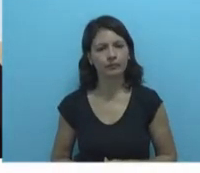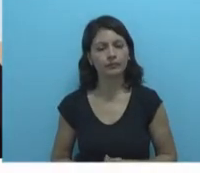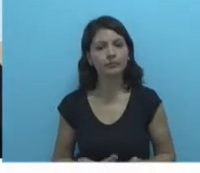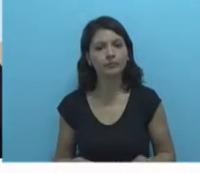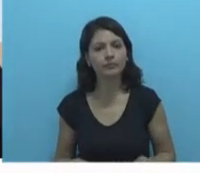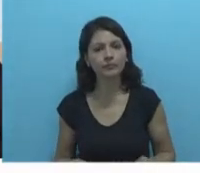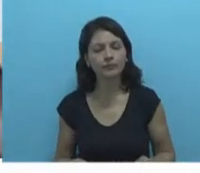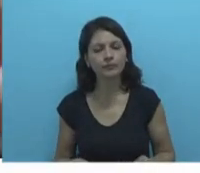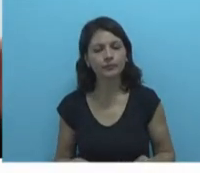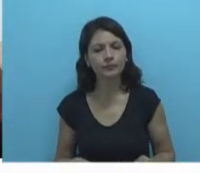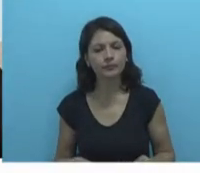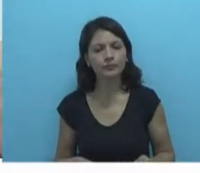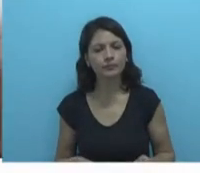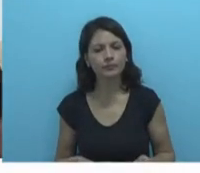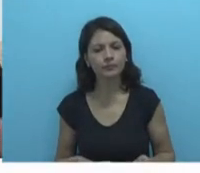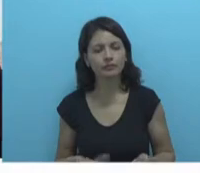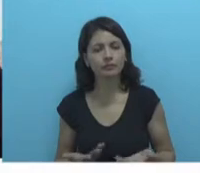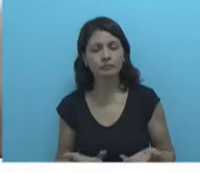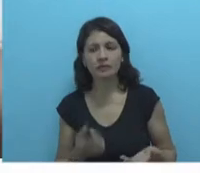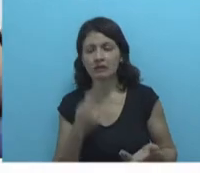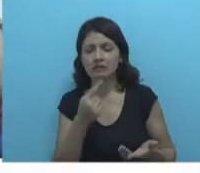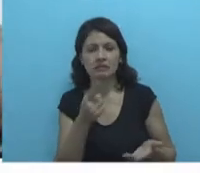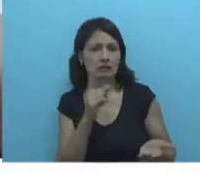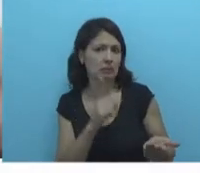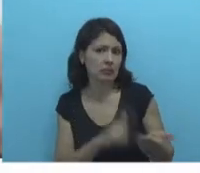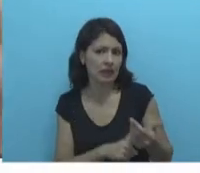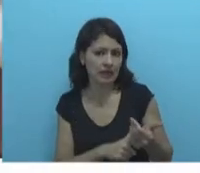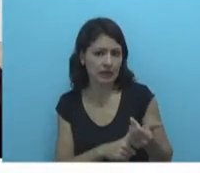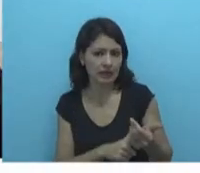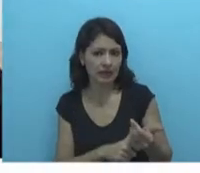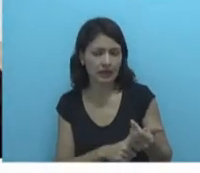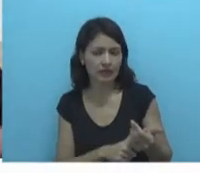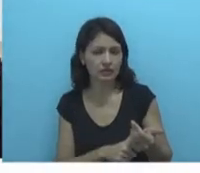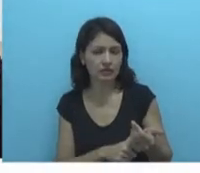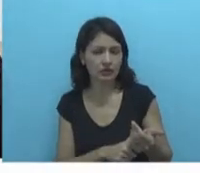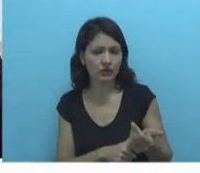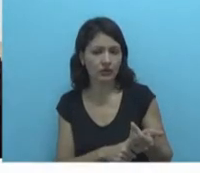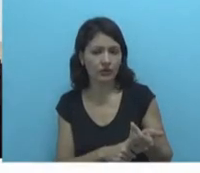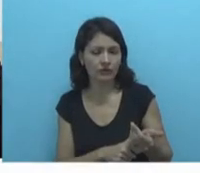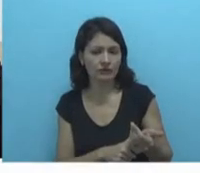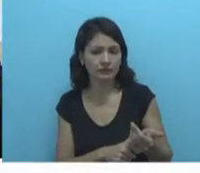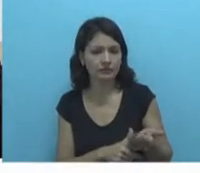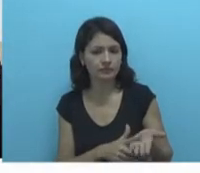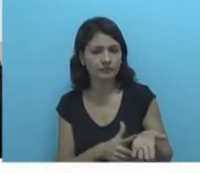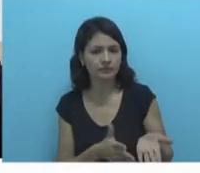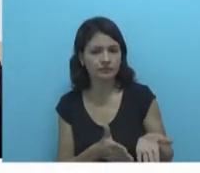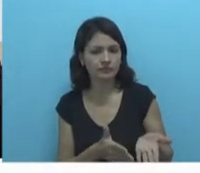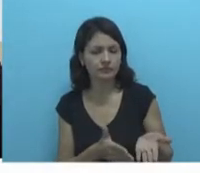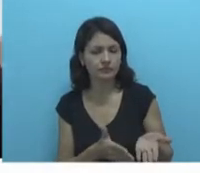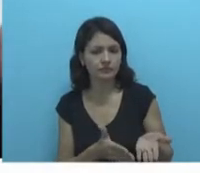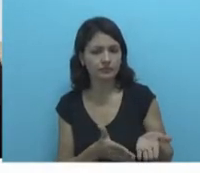Entonces, ¿qué dicen? En una medida que tiene una connotación de tipo